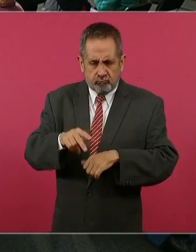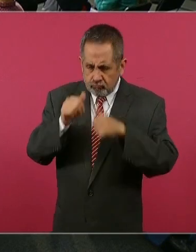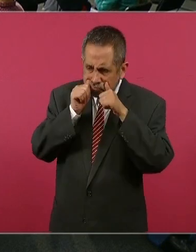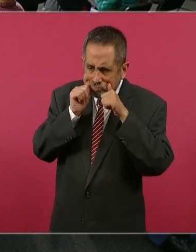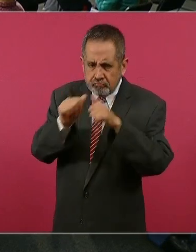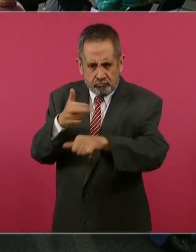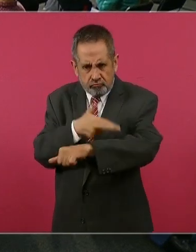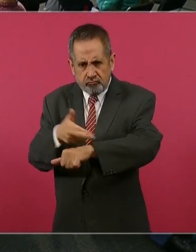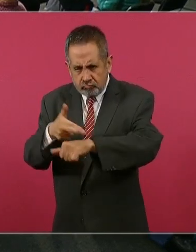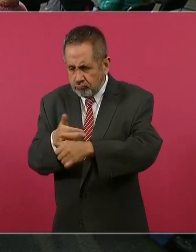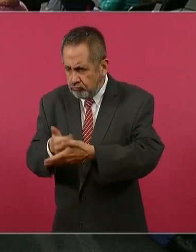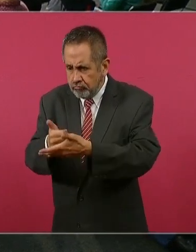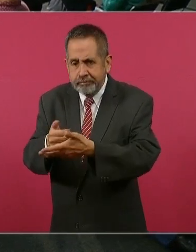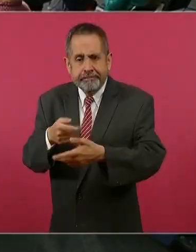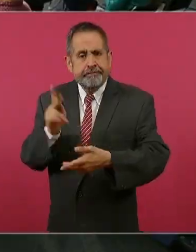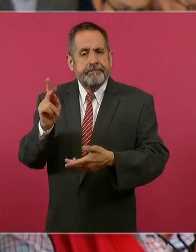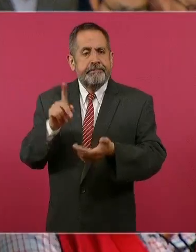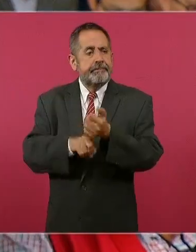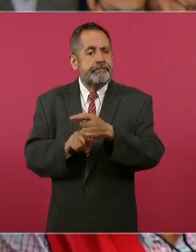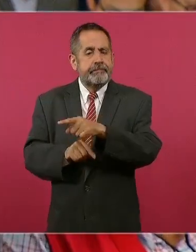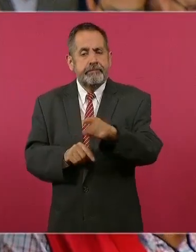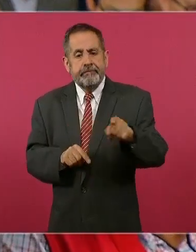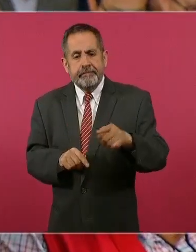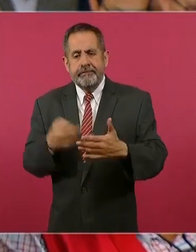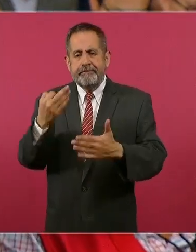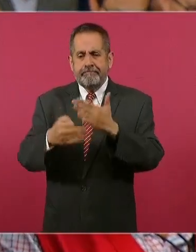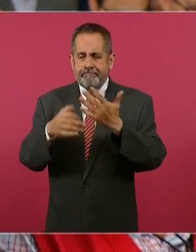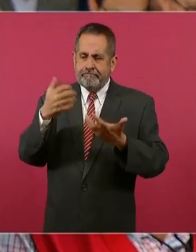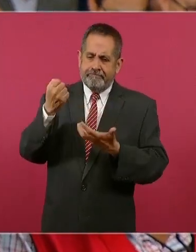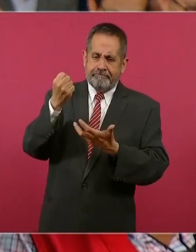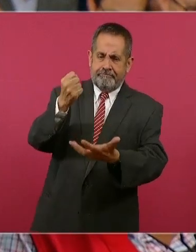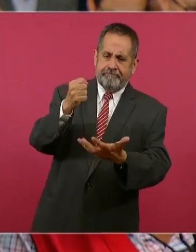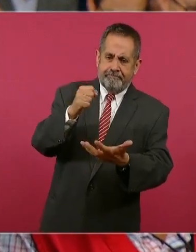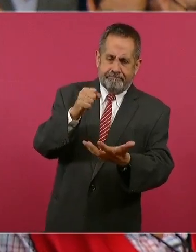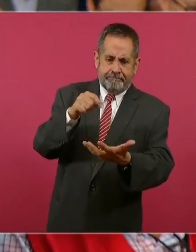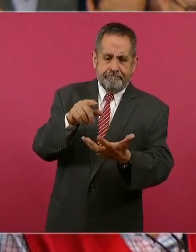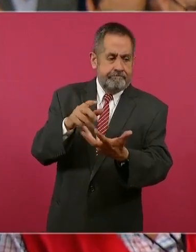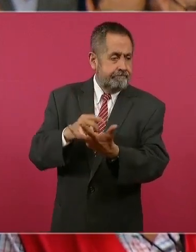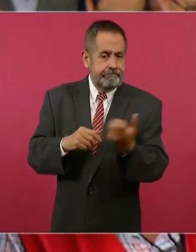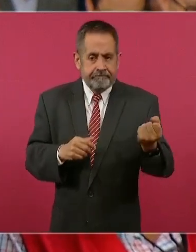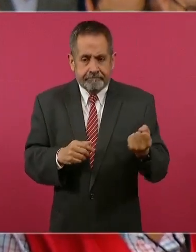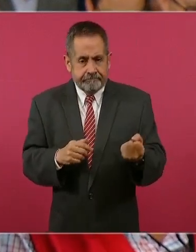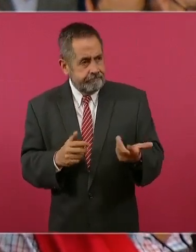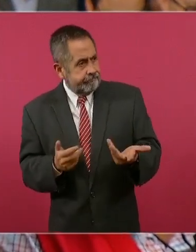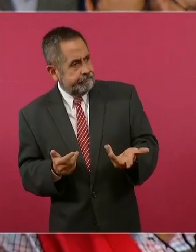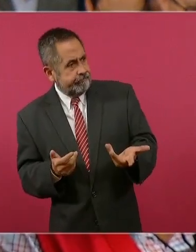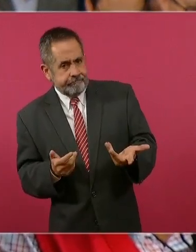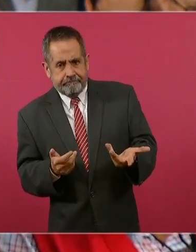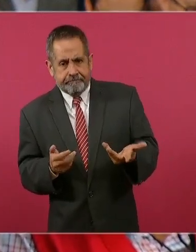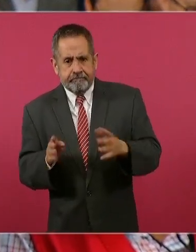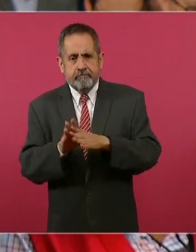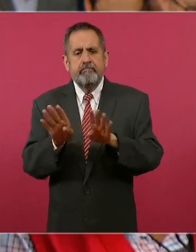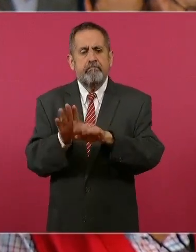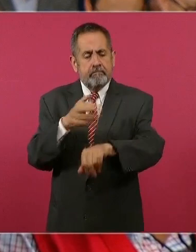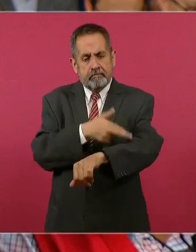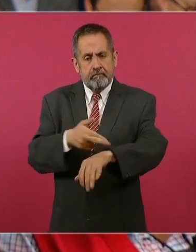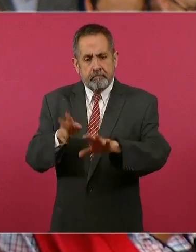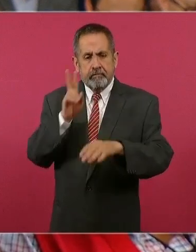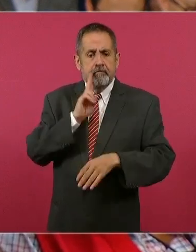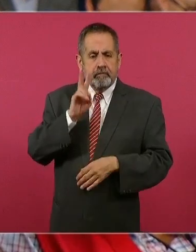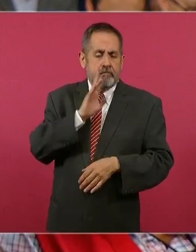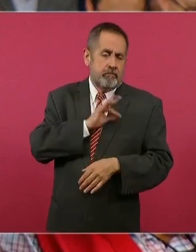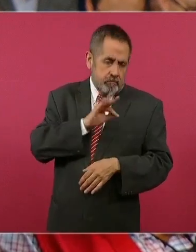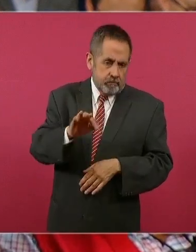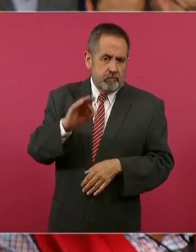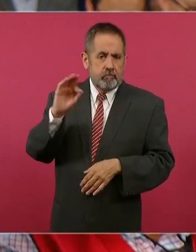disposición, pero aparentemente faltan recursos, presidente. La pregunta concreta es, ¿en qué medida el